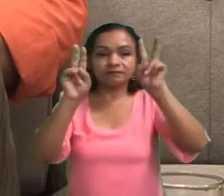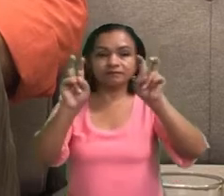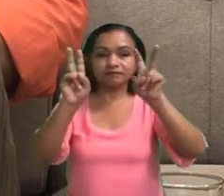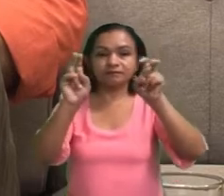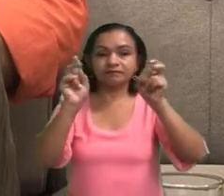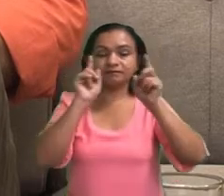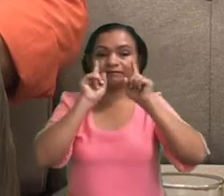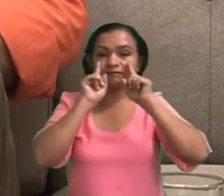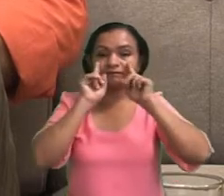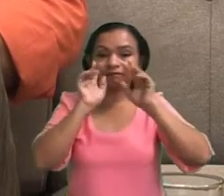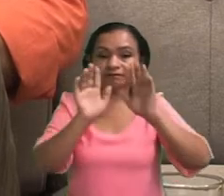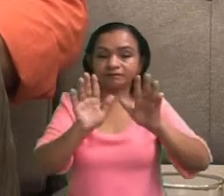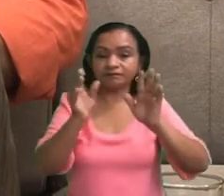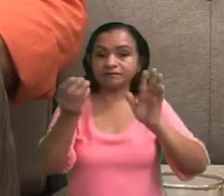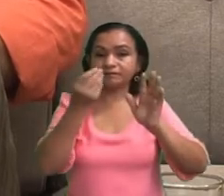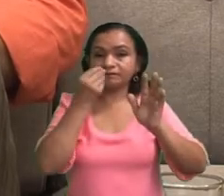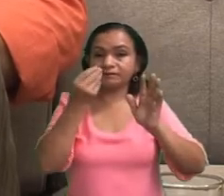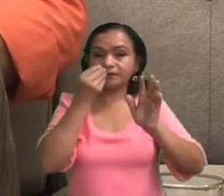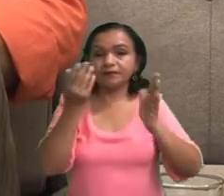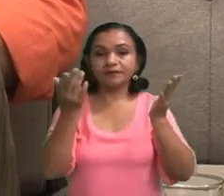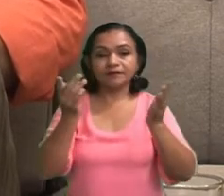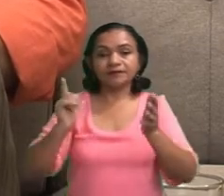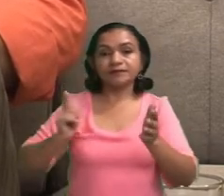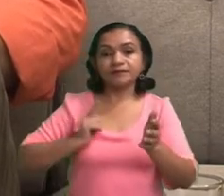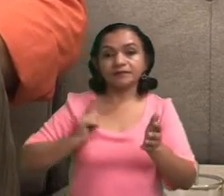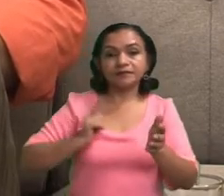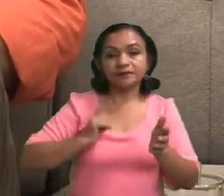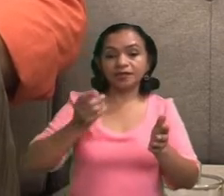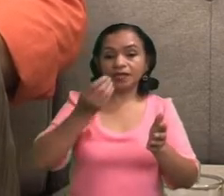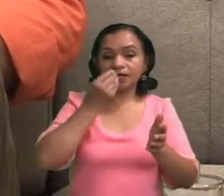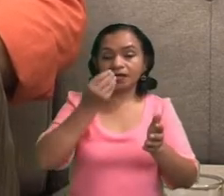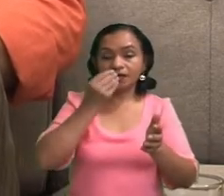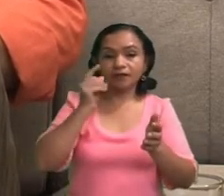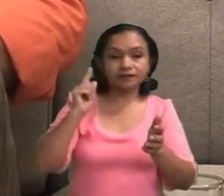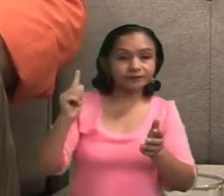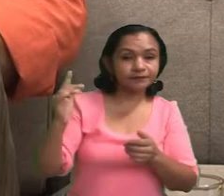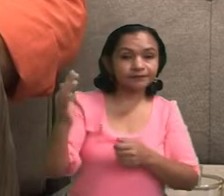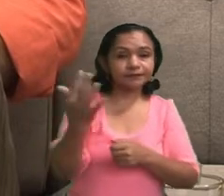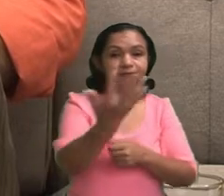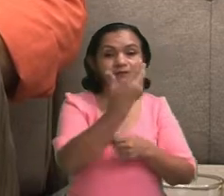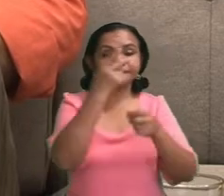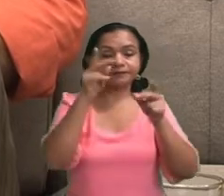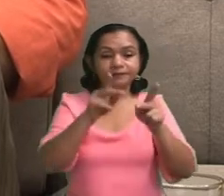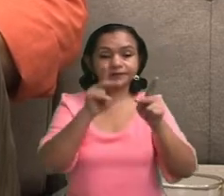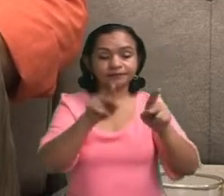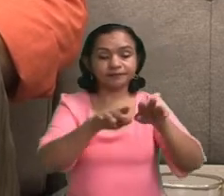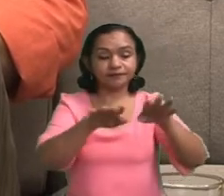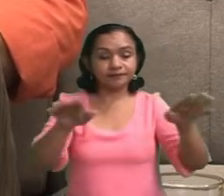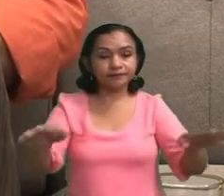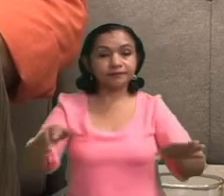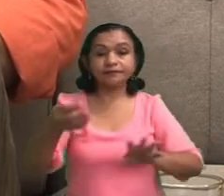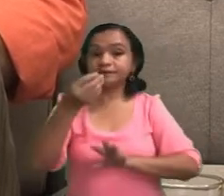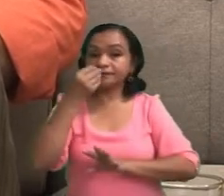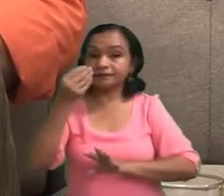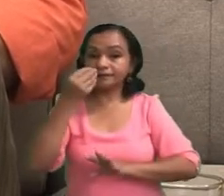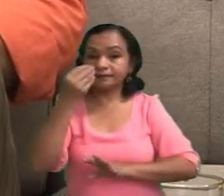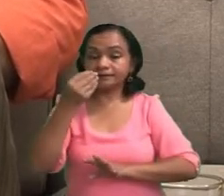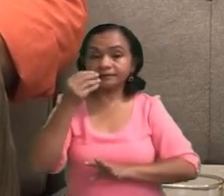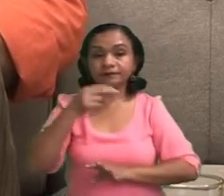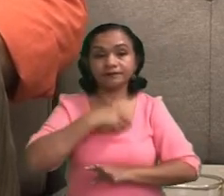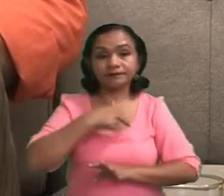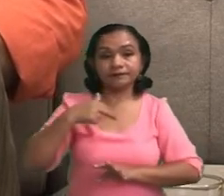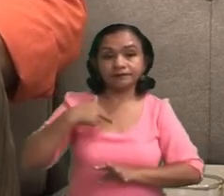La seguridad alimentaria es el hecho de que haya alimentación para todo el mundo. Okay. Y la seguridad alimentaria es el